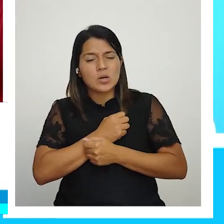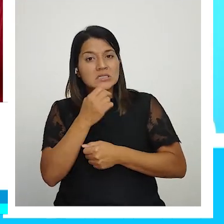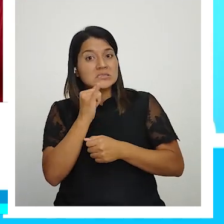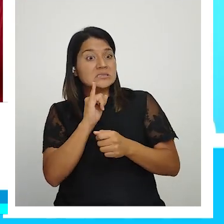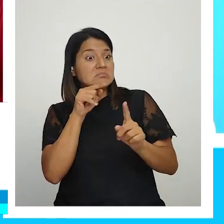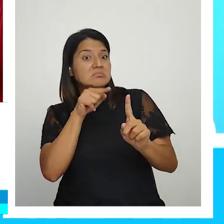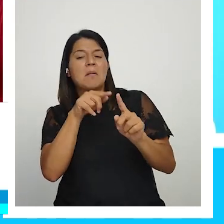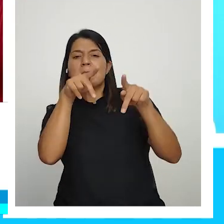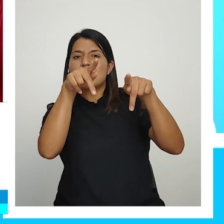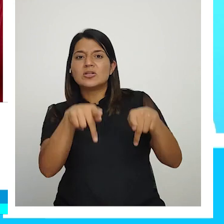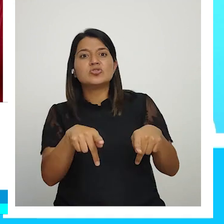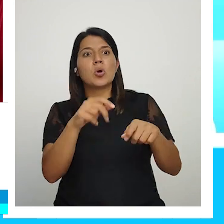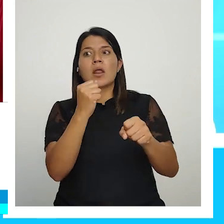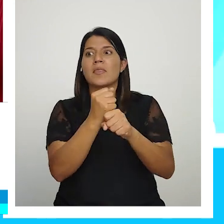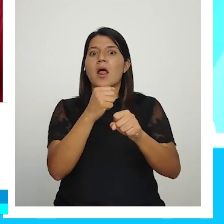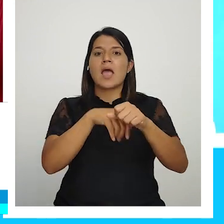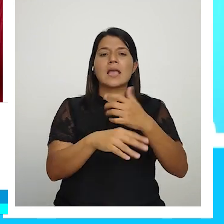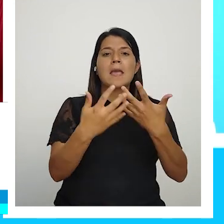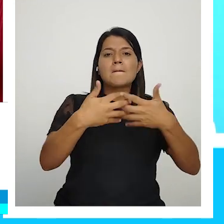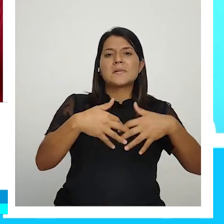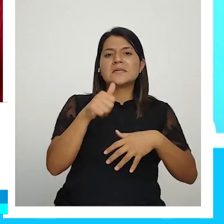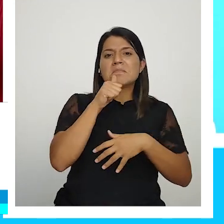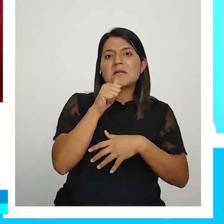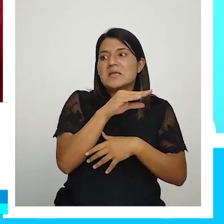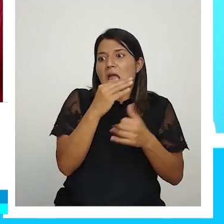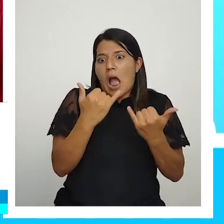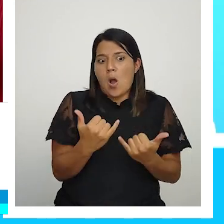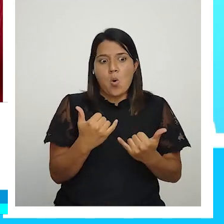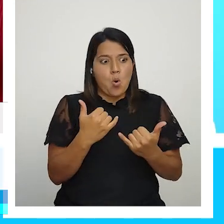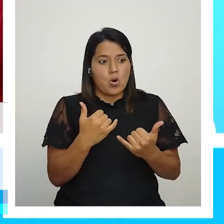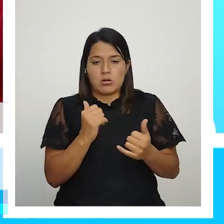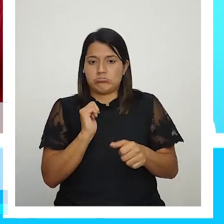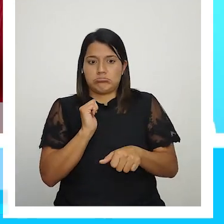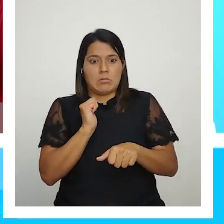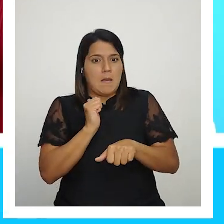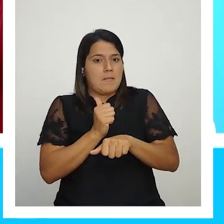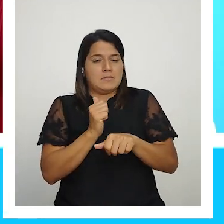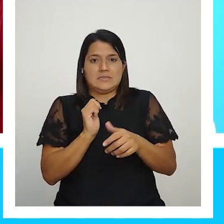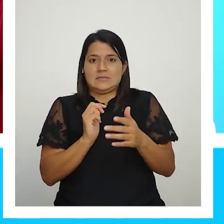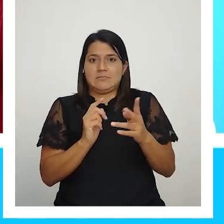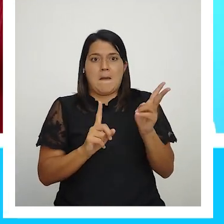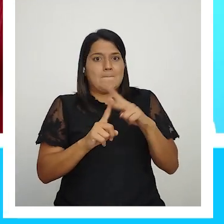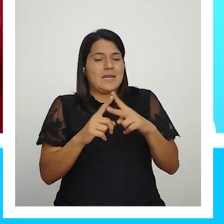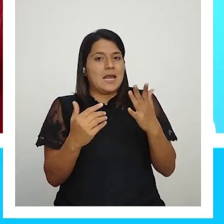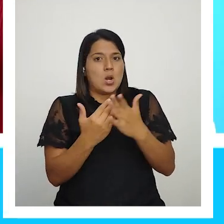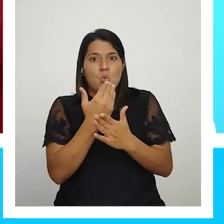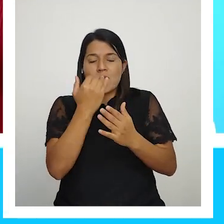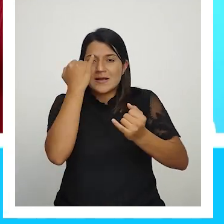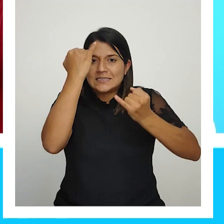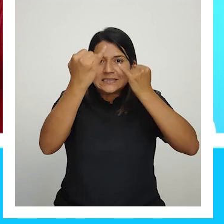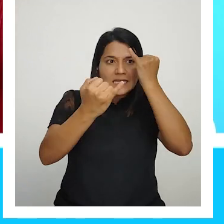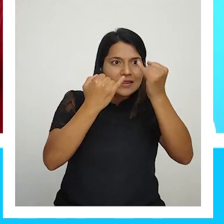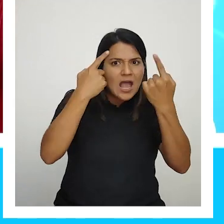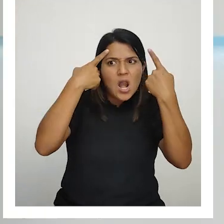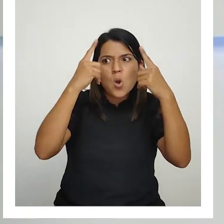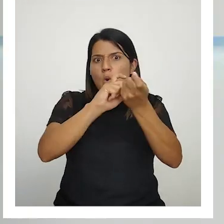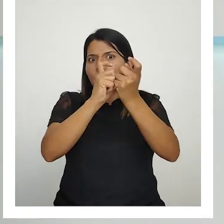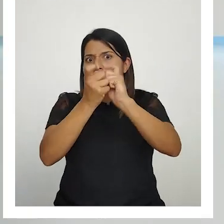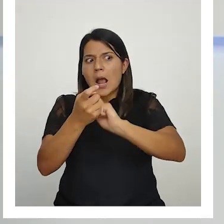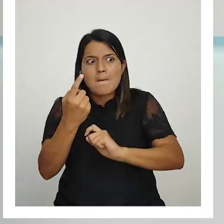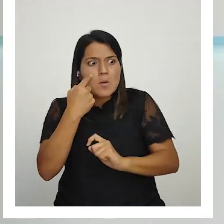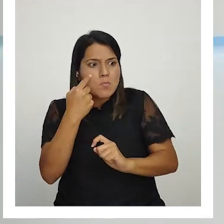son personas que están, por ejemplo, en el sector privado y están haciendo innovación dentro de la parte de procesos, están haciendo cambios, ven que están